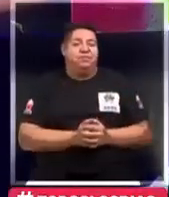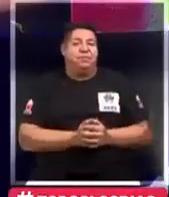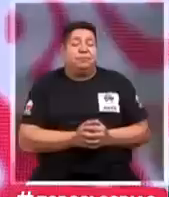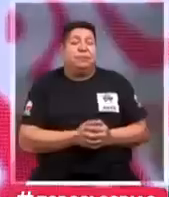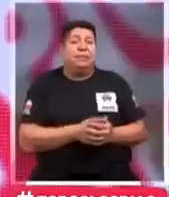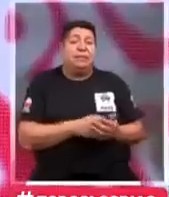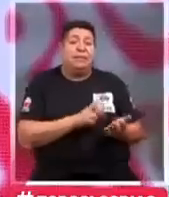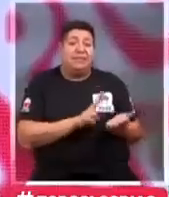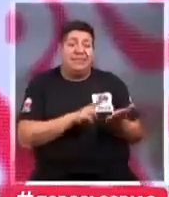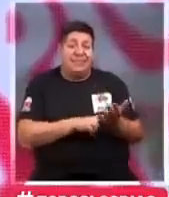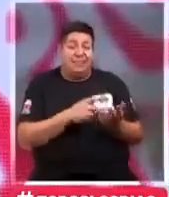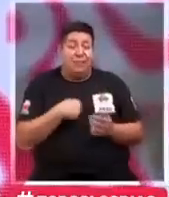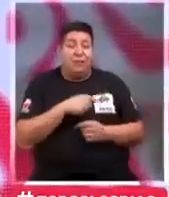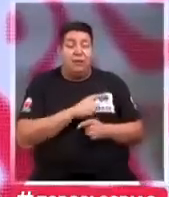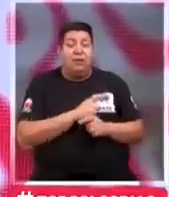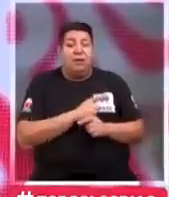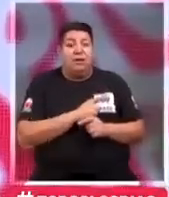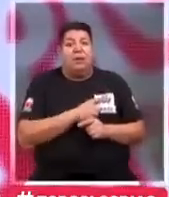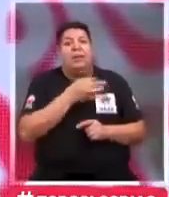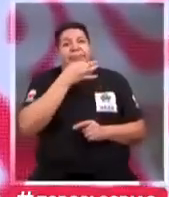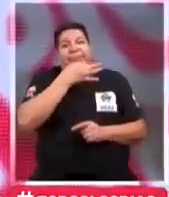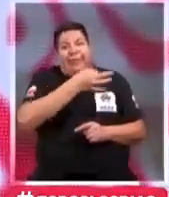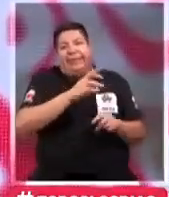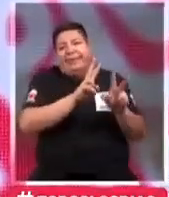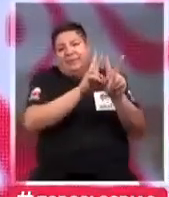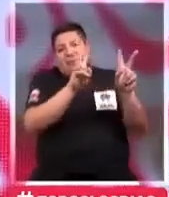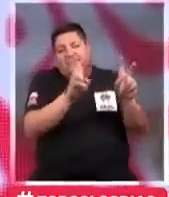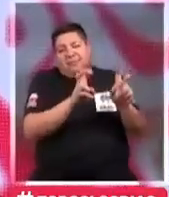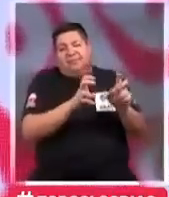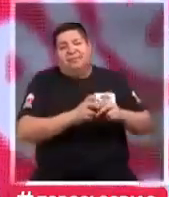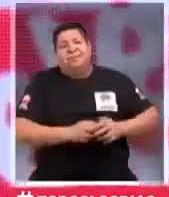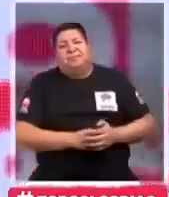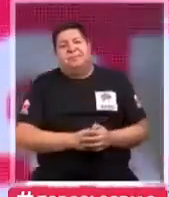La verdad, yo no voy a mentir que